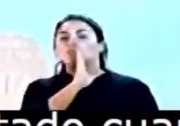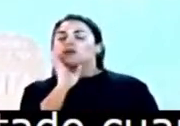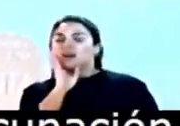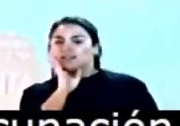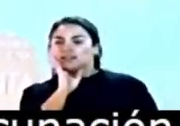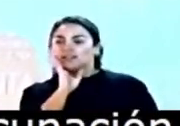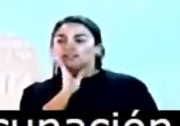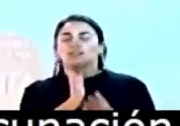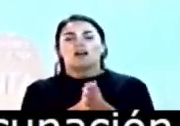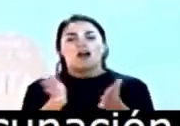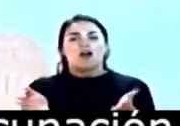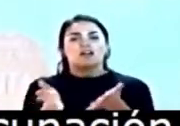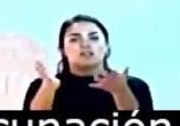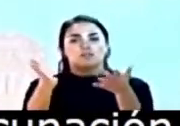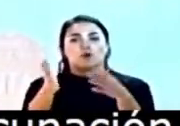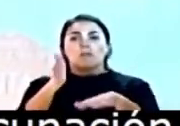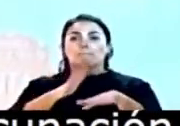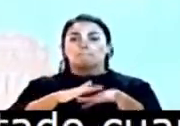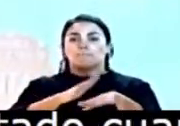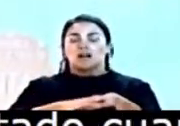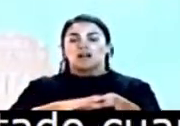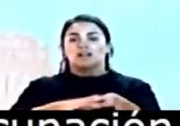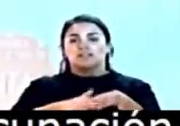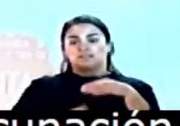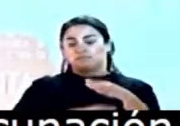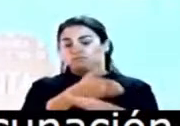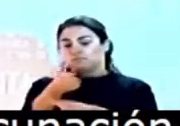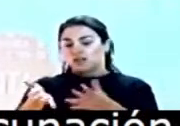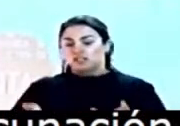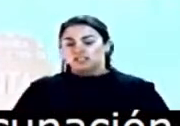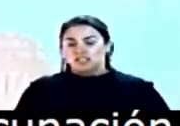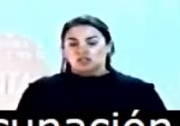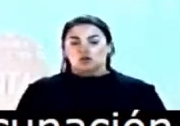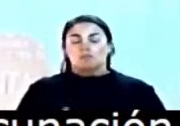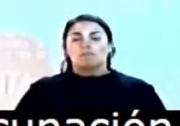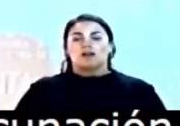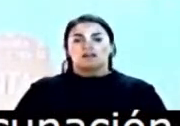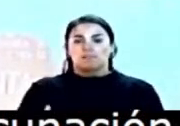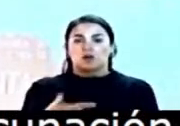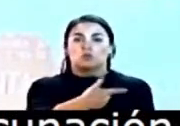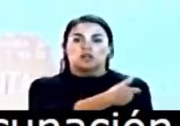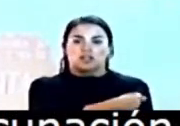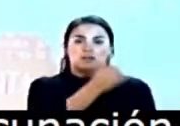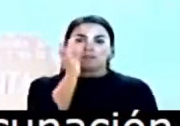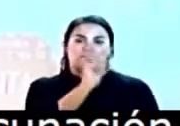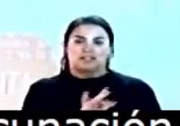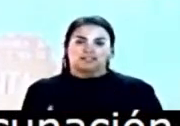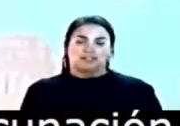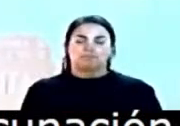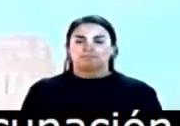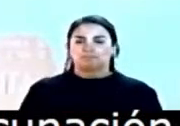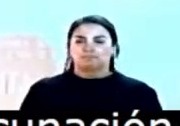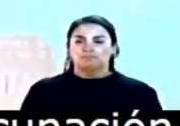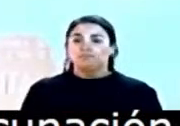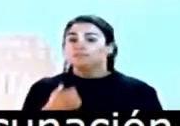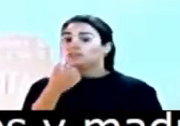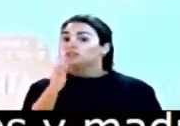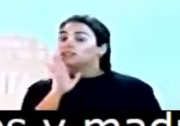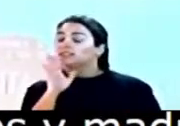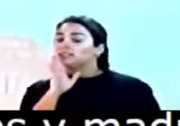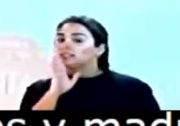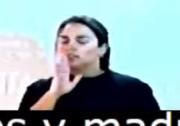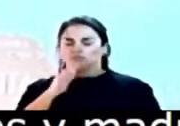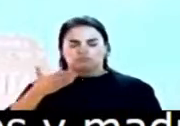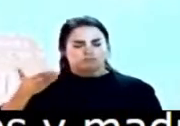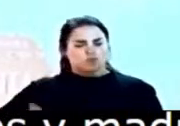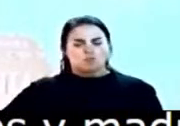las madres a que hagan o lleven a sus hijos a esa vacunación pediátrica. Como digo, es fundamental